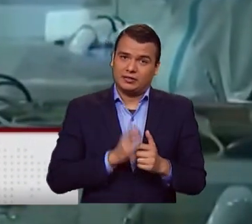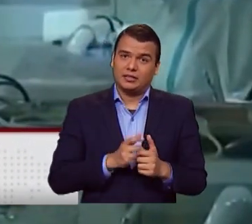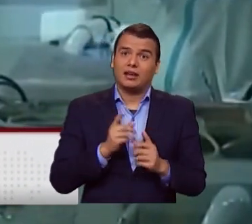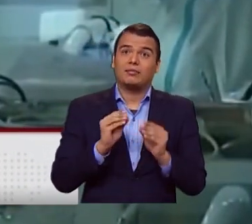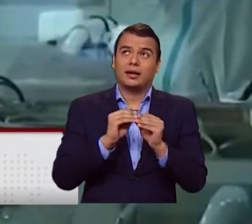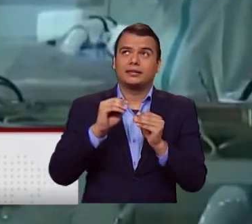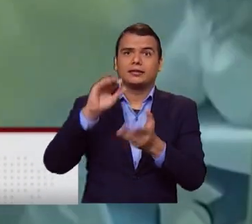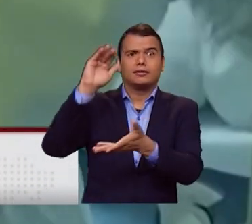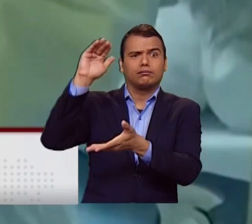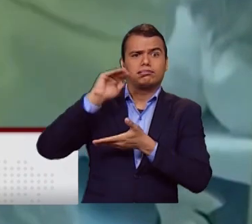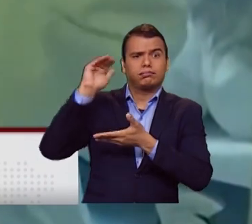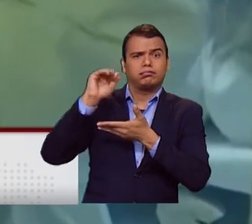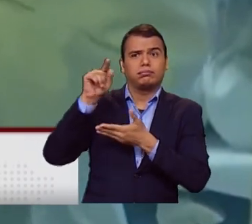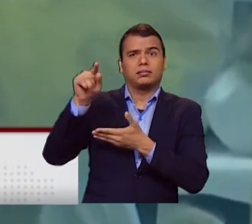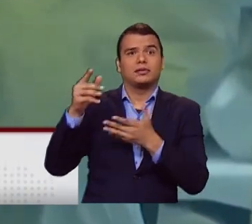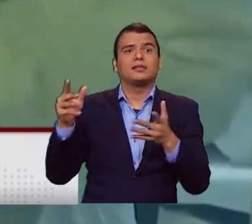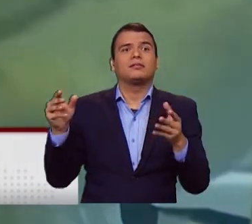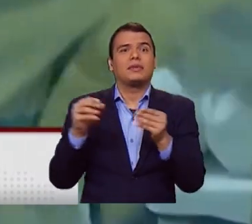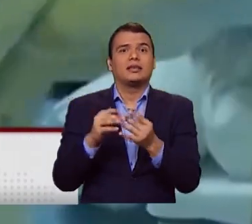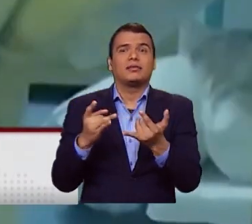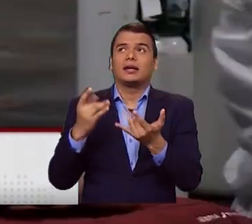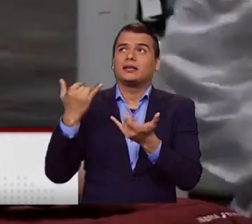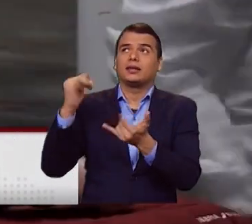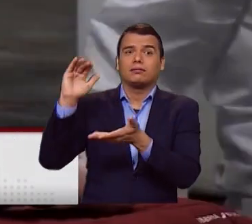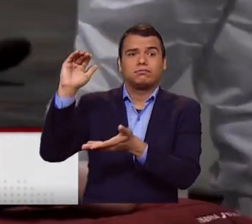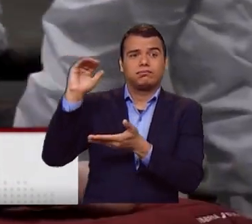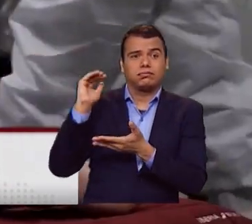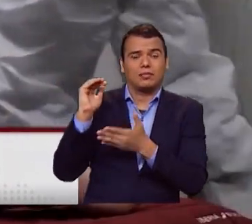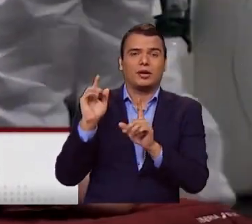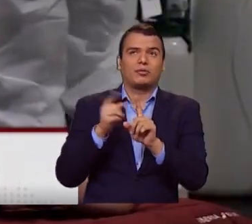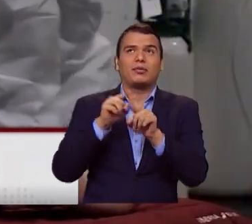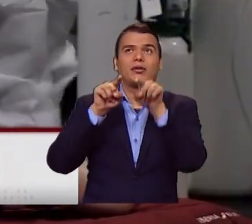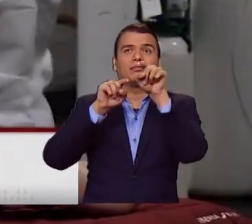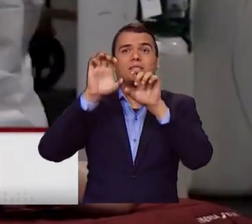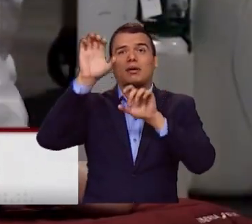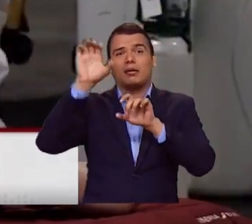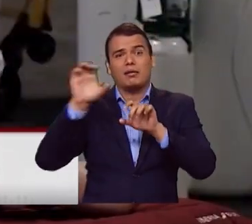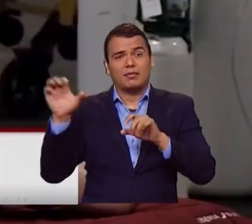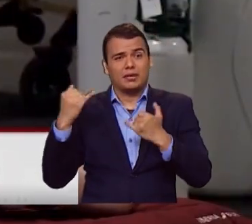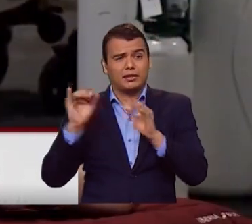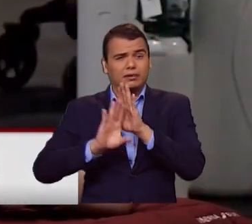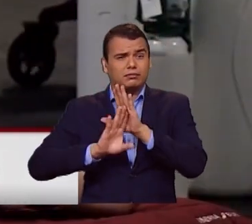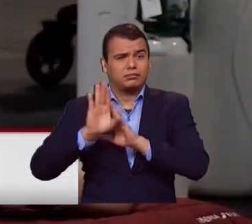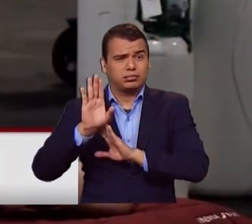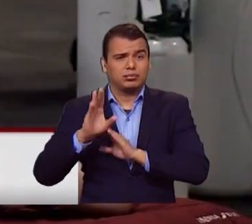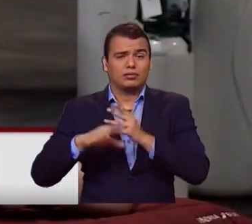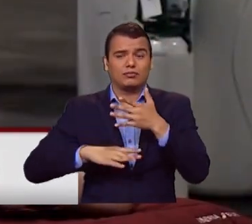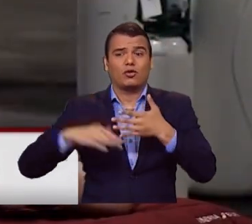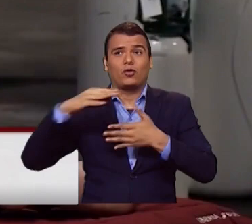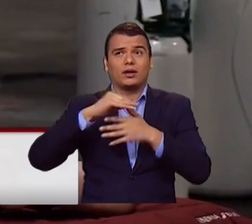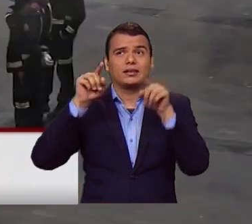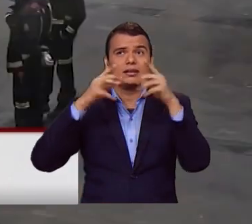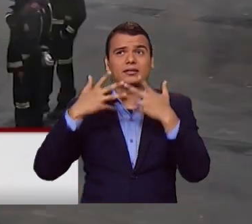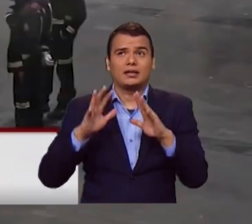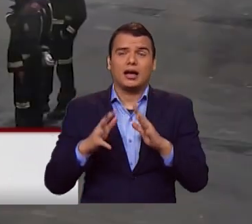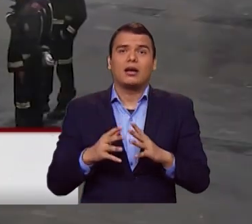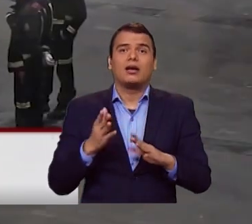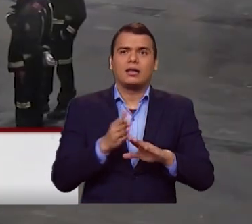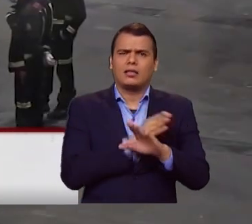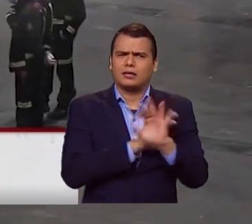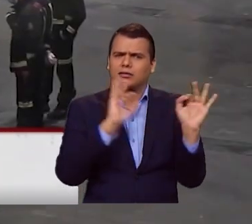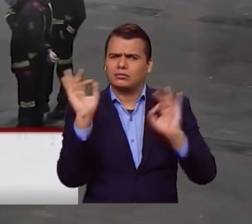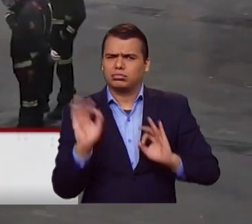esperar a que los mismos productos sean despachados, primero hacia países o que nos llevan ventaja en los tratamientos o que reaccionaron con